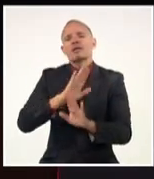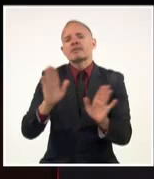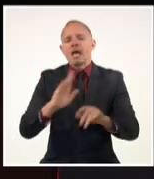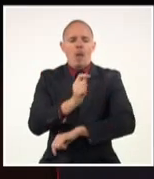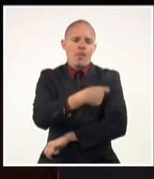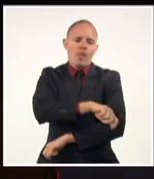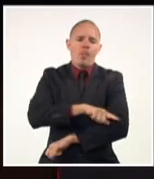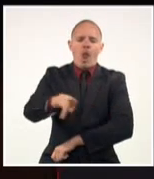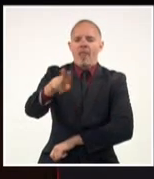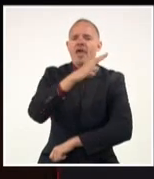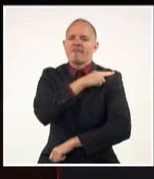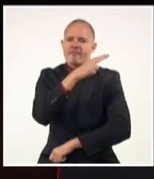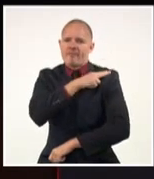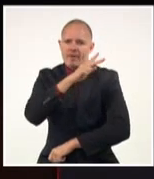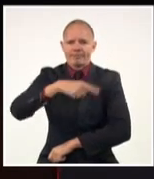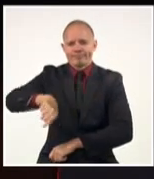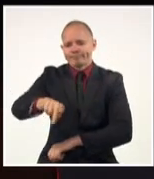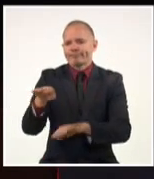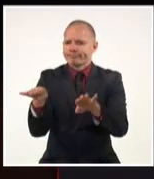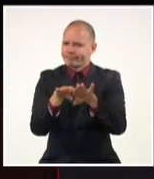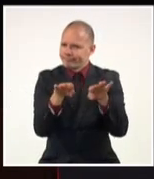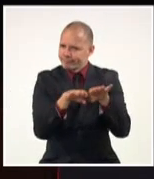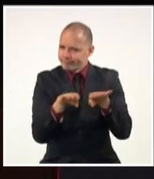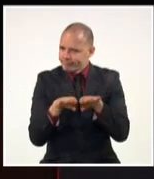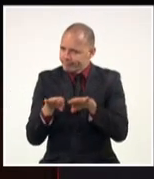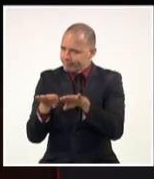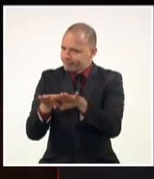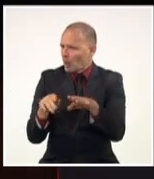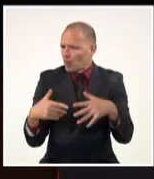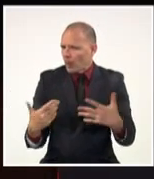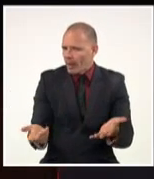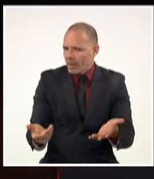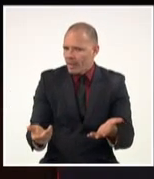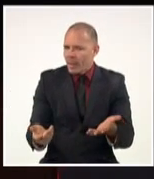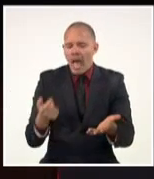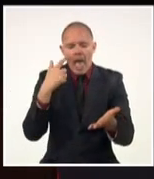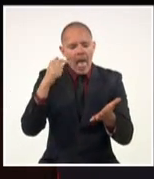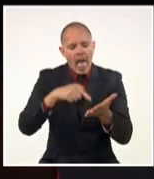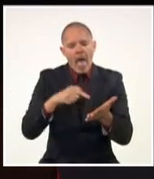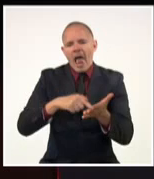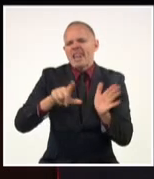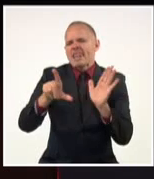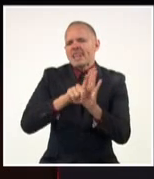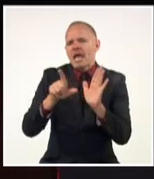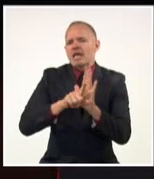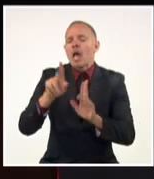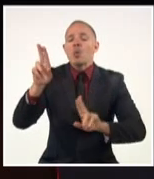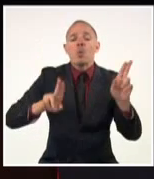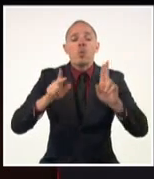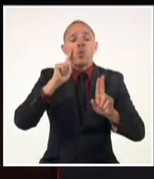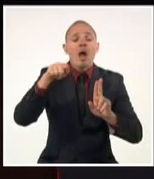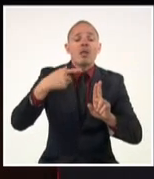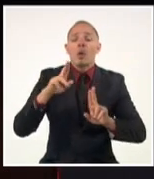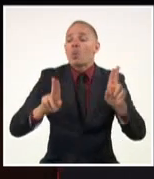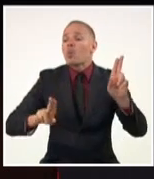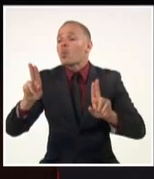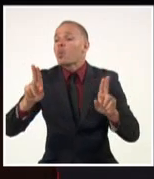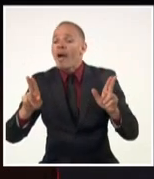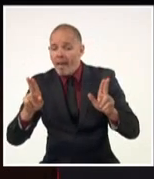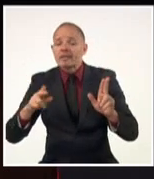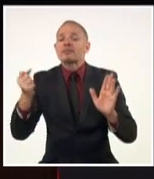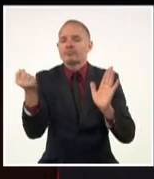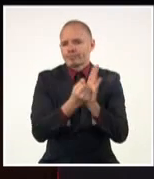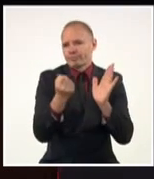por la participación activa del pueblo en elaboración y discusión de leyes, y la que a lo largo de los